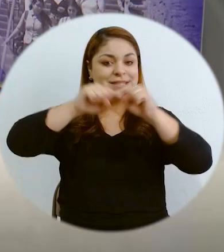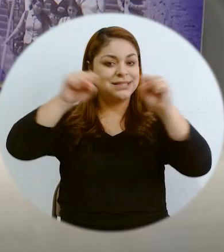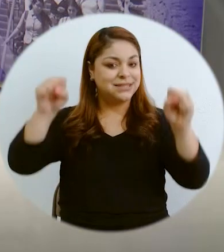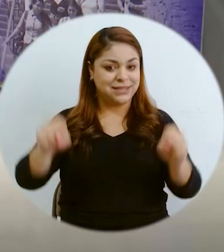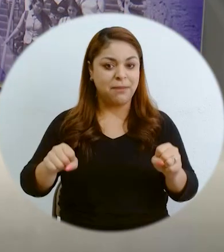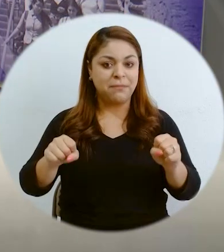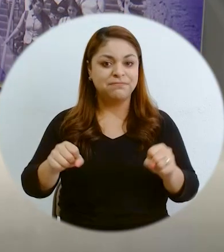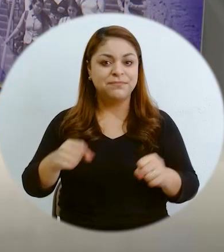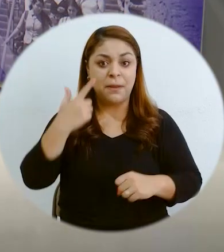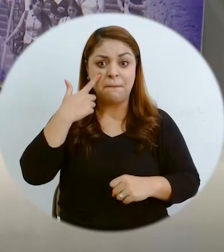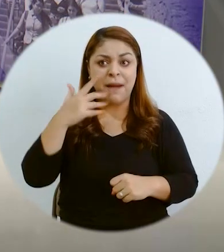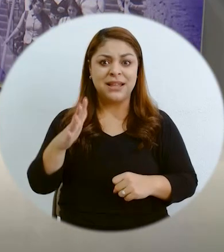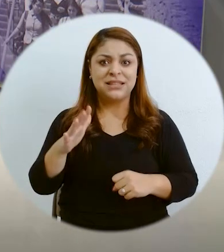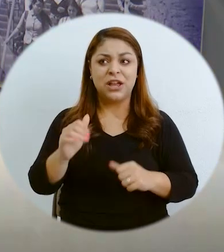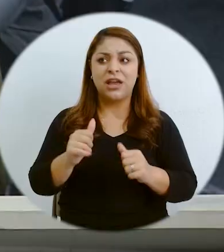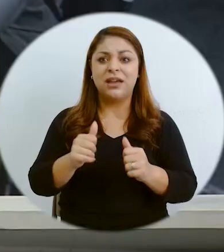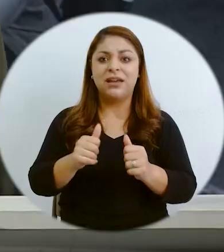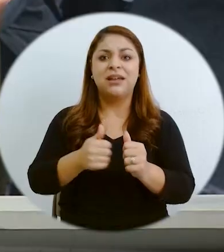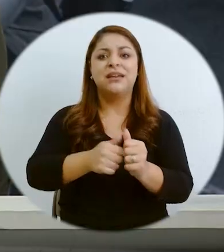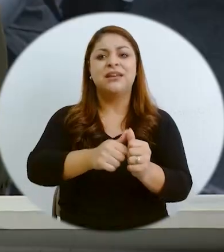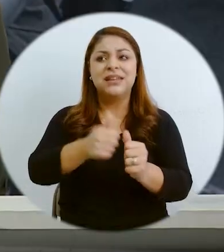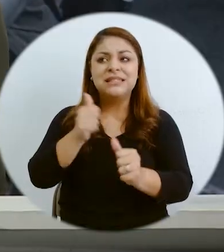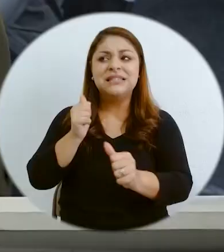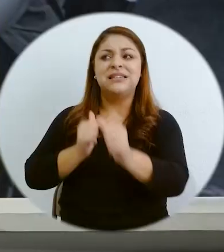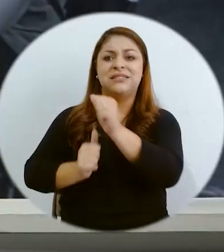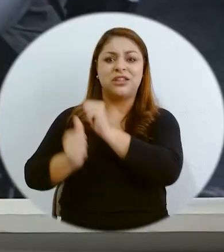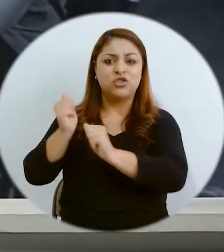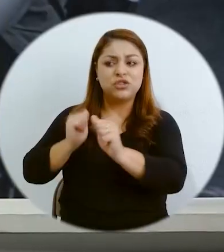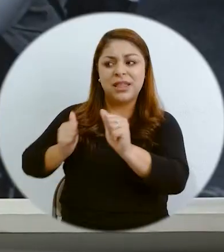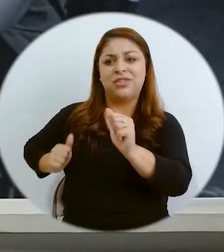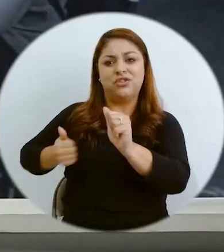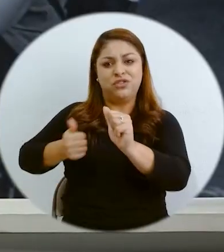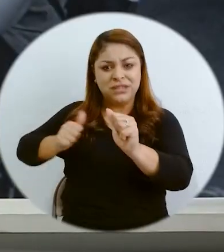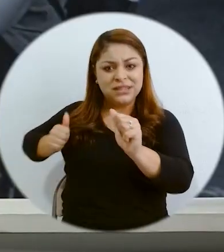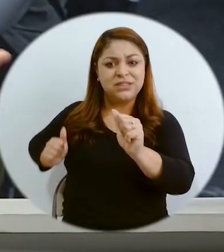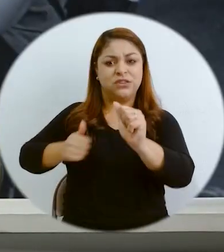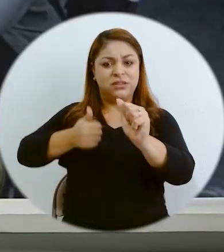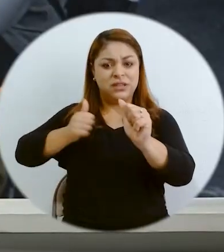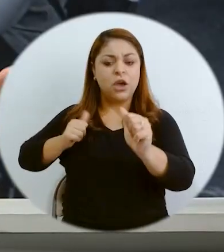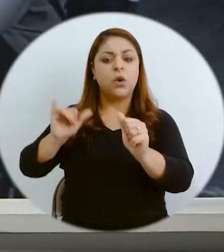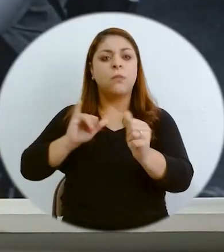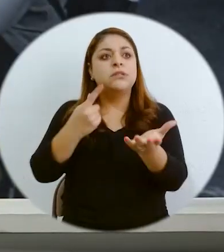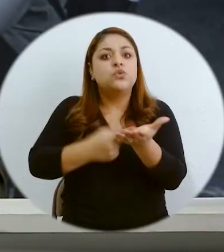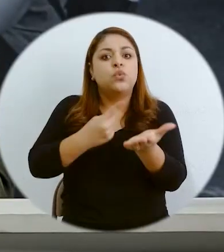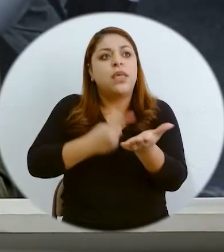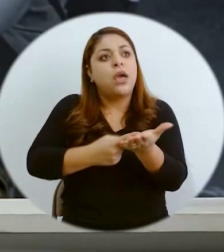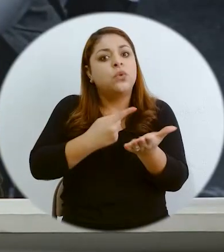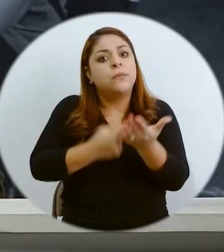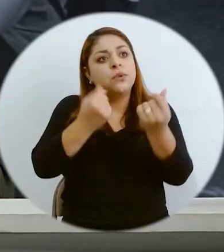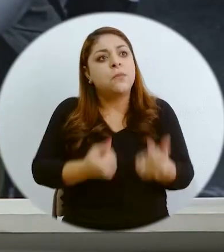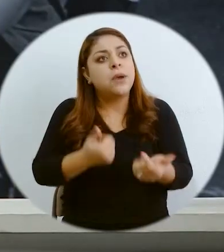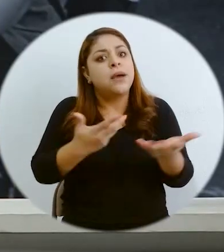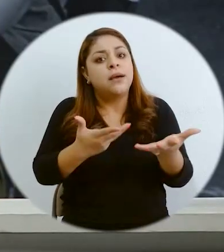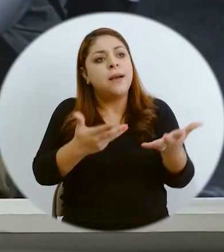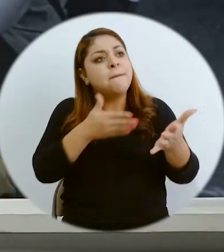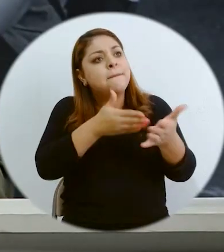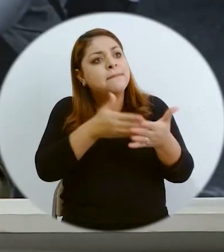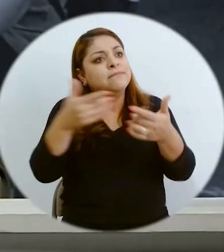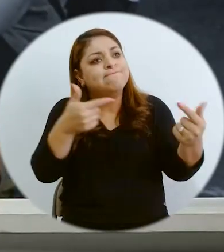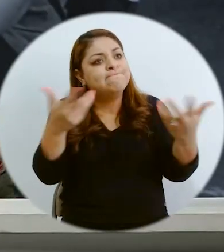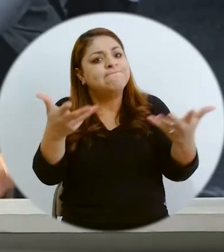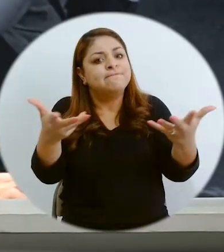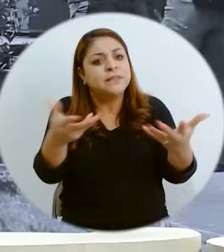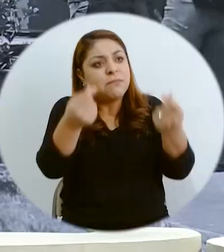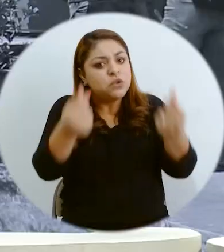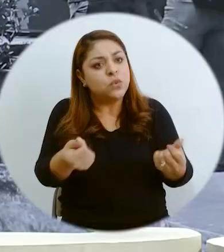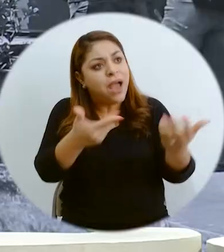sistema. Y parece que nos retrocedemos, ¿verdad? Estar nosotros discutiendo por el presupuesto, estar peleando